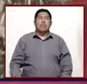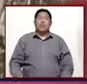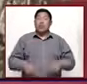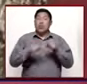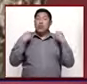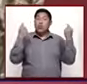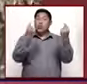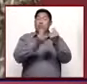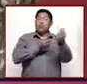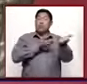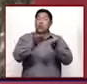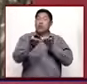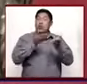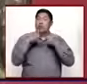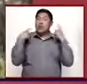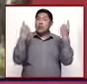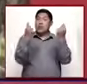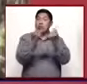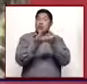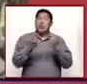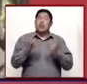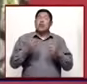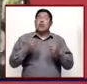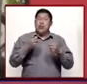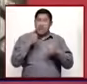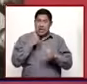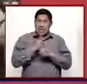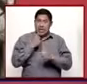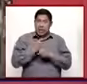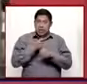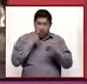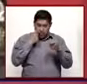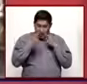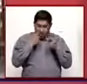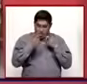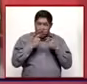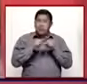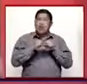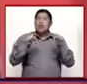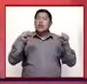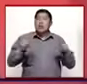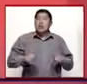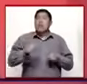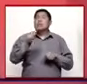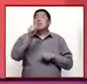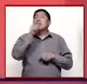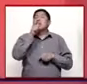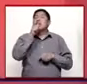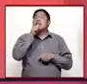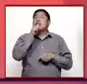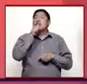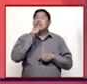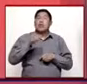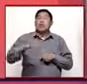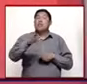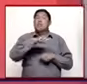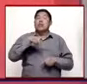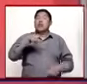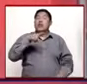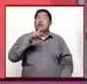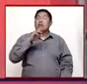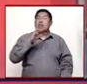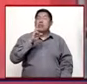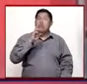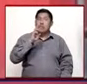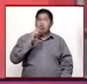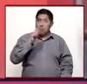Brigadas del CEDES y Salud Ambiental están realizando tareas de inspección en los sistemas de agua potable en Puerto Villazuel, pero también en otras